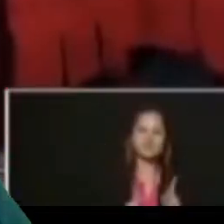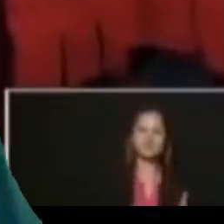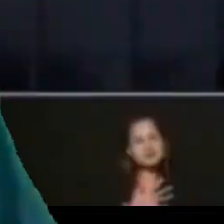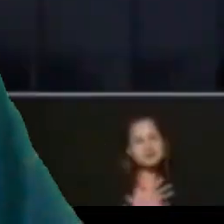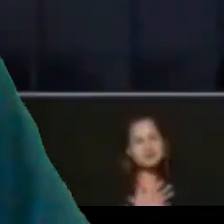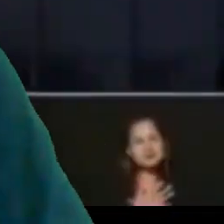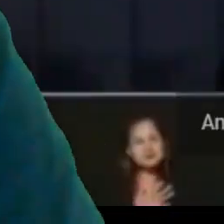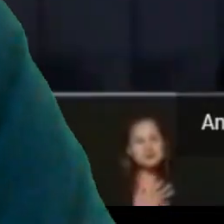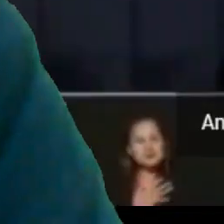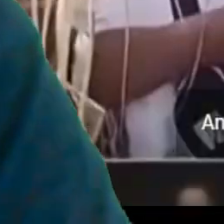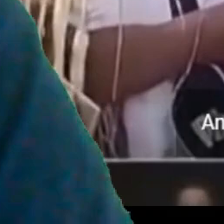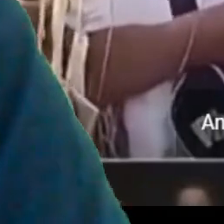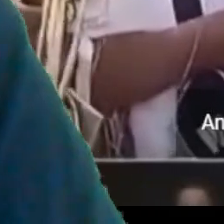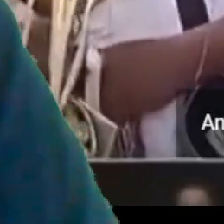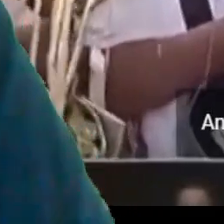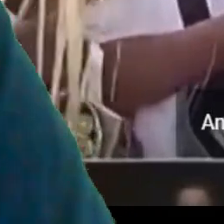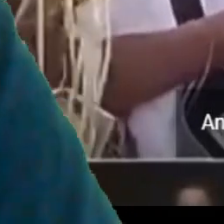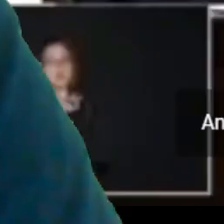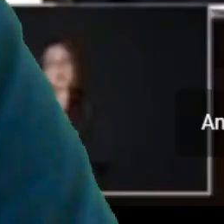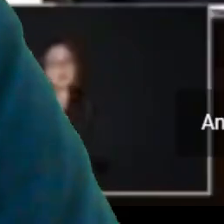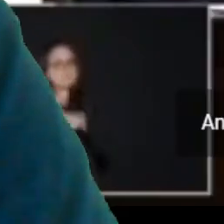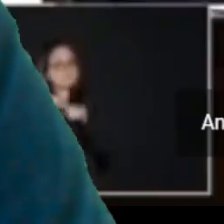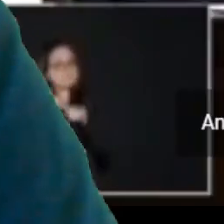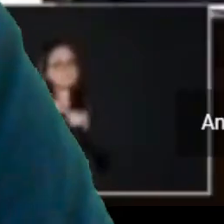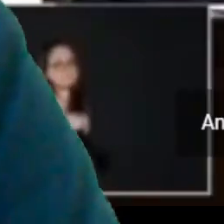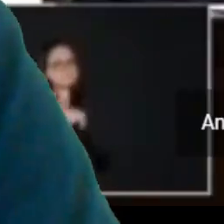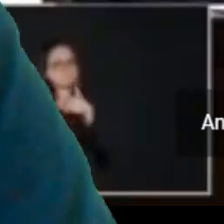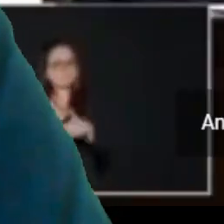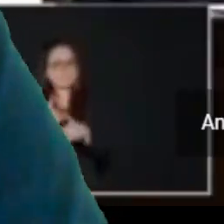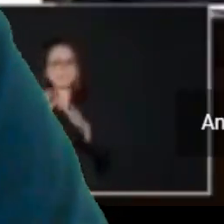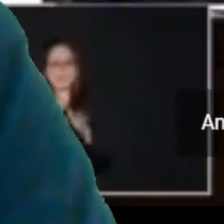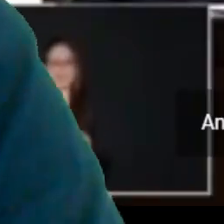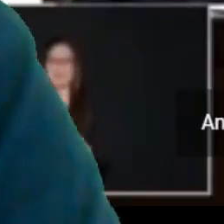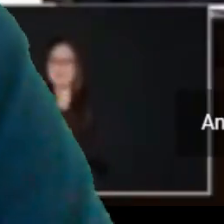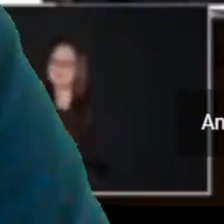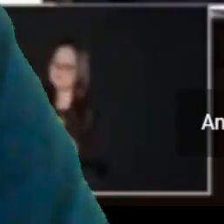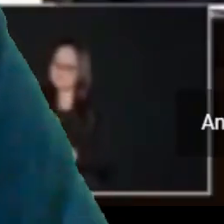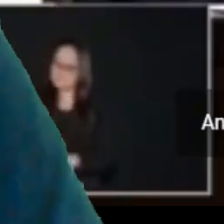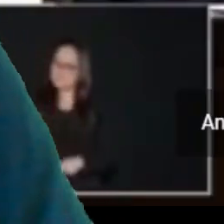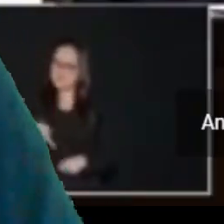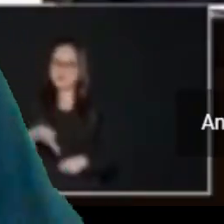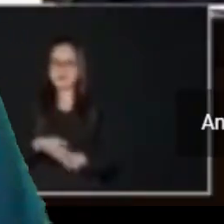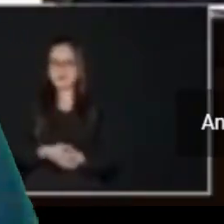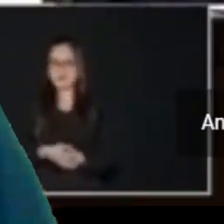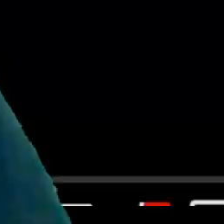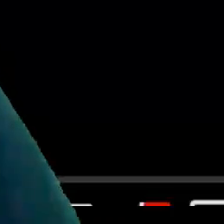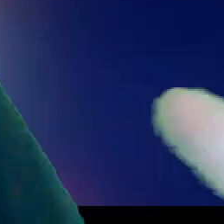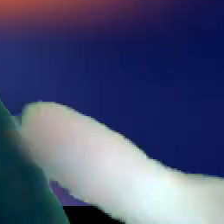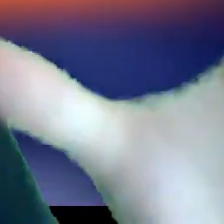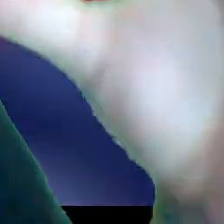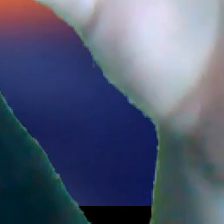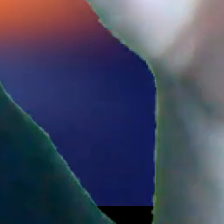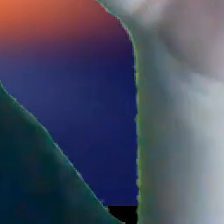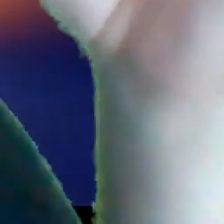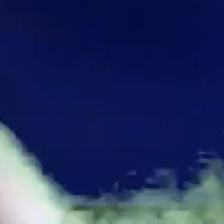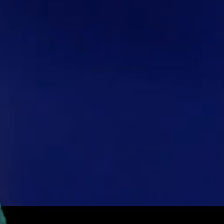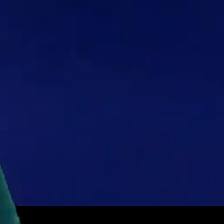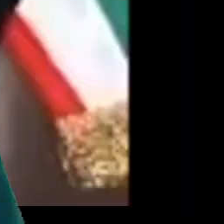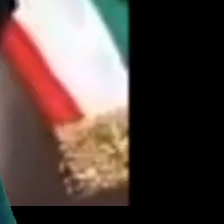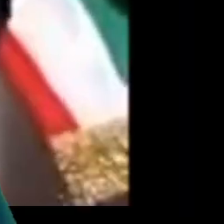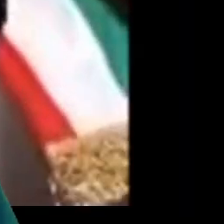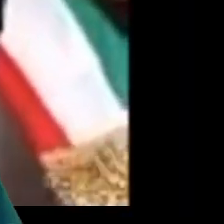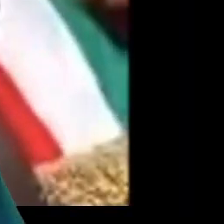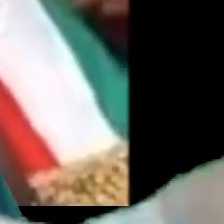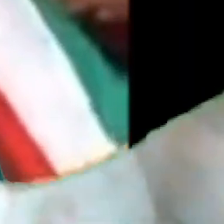México no tiene una reserva de gasolina o una reserva estratégica como Estados Unidos. A Estados Unidos se le puede cortar toda